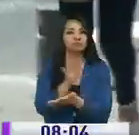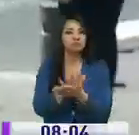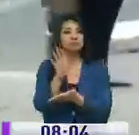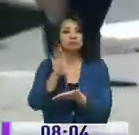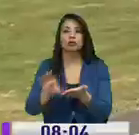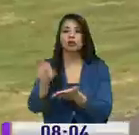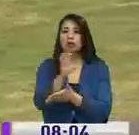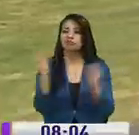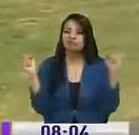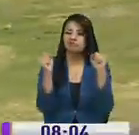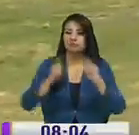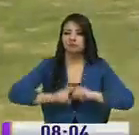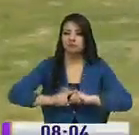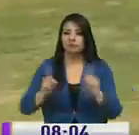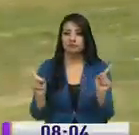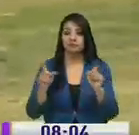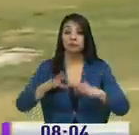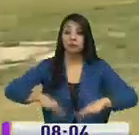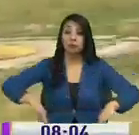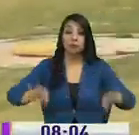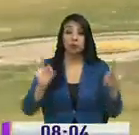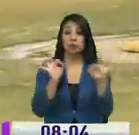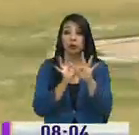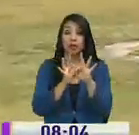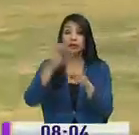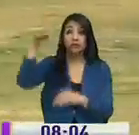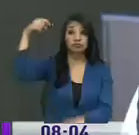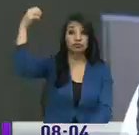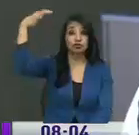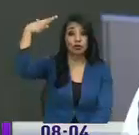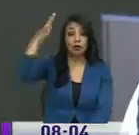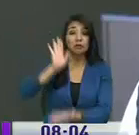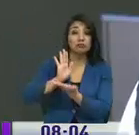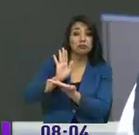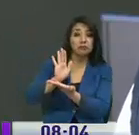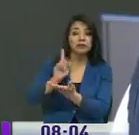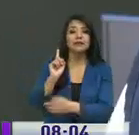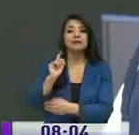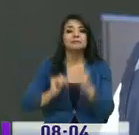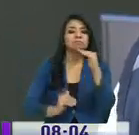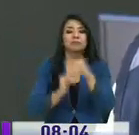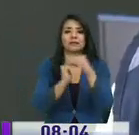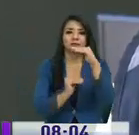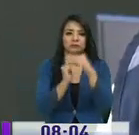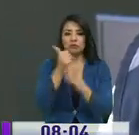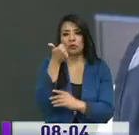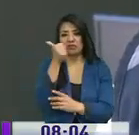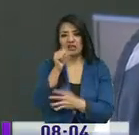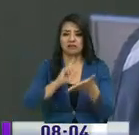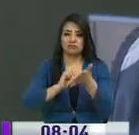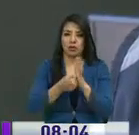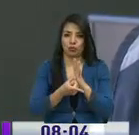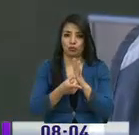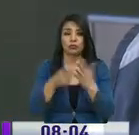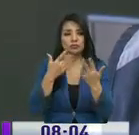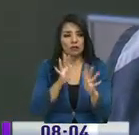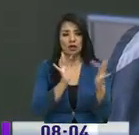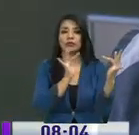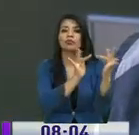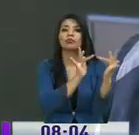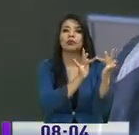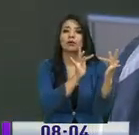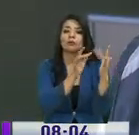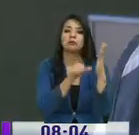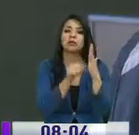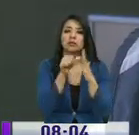educativos, se recomienda exponerse al sol no más de 10 minutos. Sí, todos los días nosotros emitimos el pronóstico con la previsión